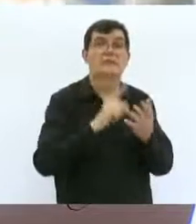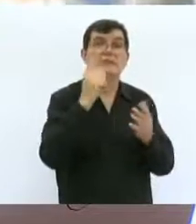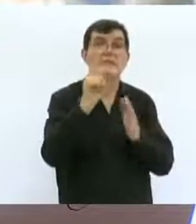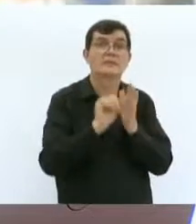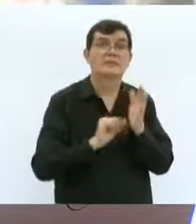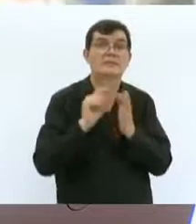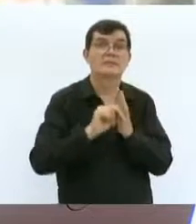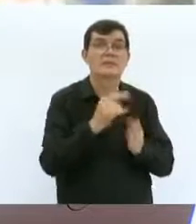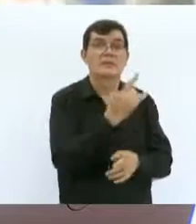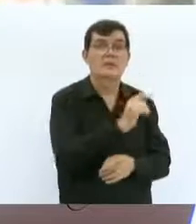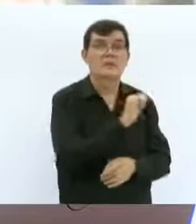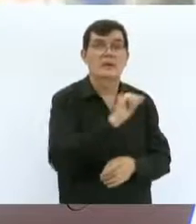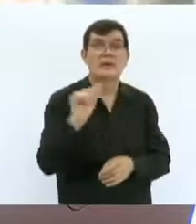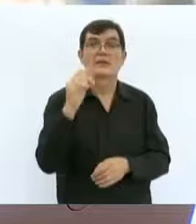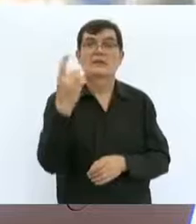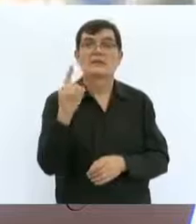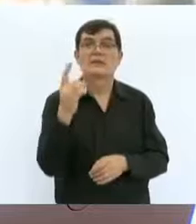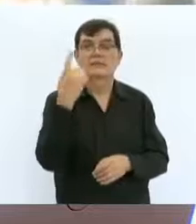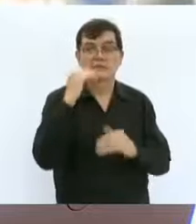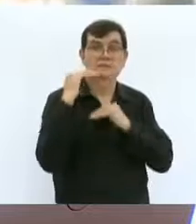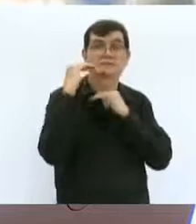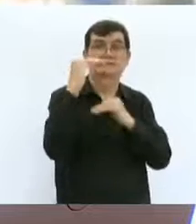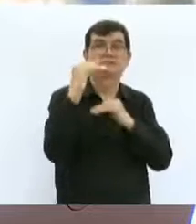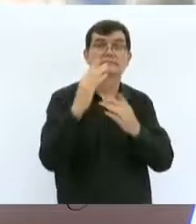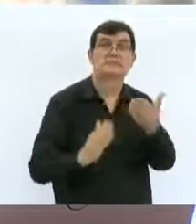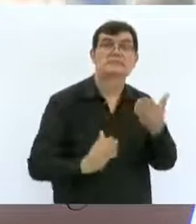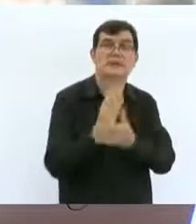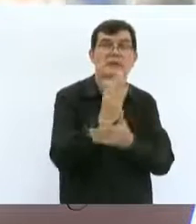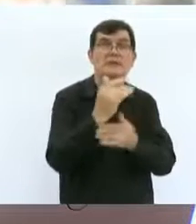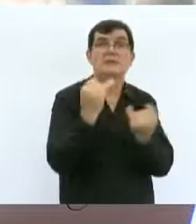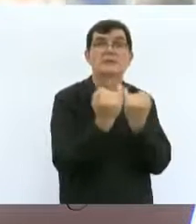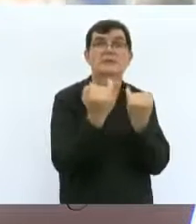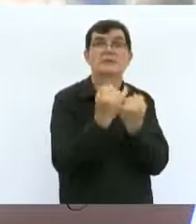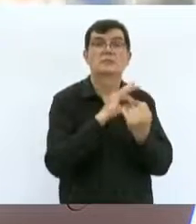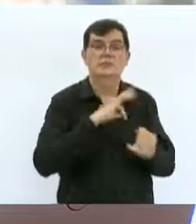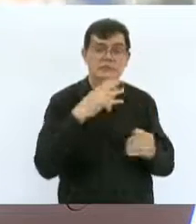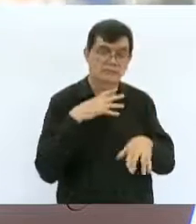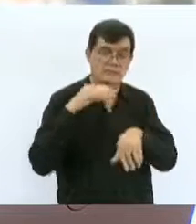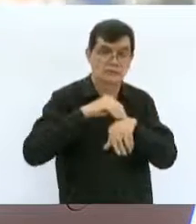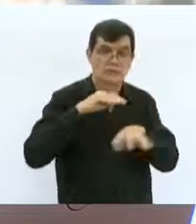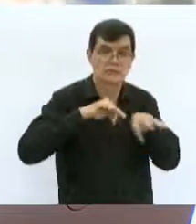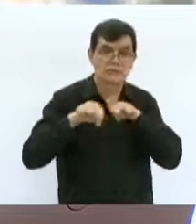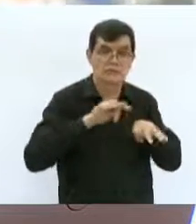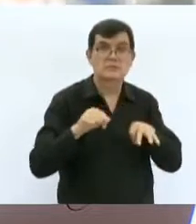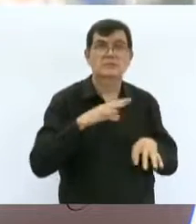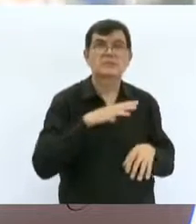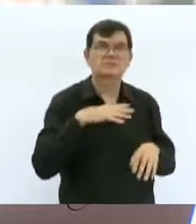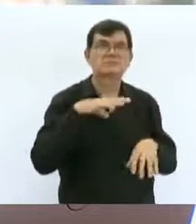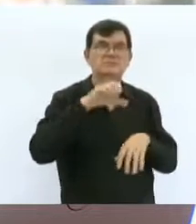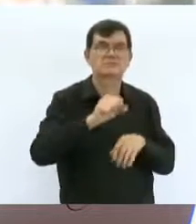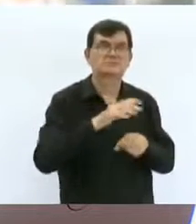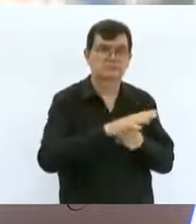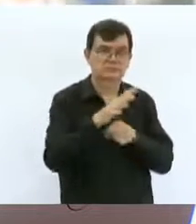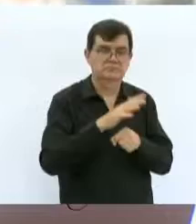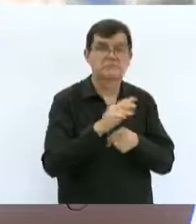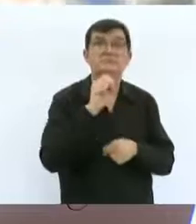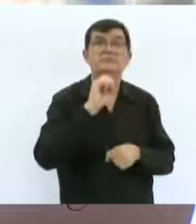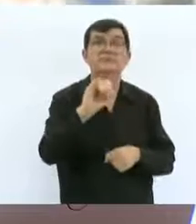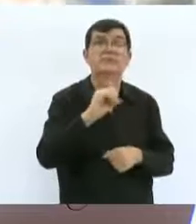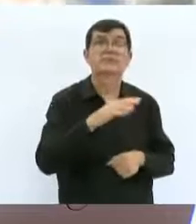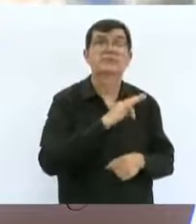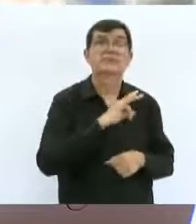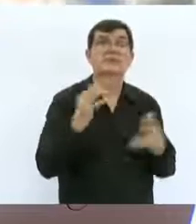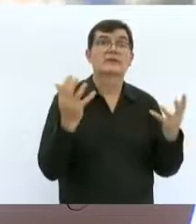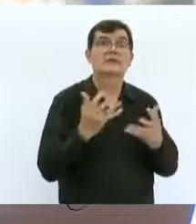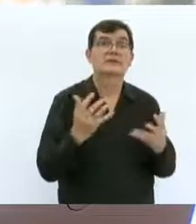periodo de julio a diciembre para poder cumplir la meta y de acuerdo a los ritmos que tenemos y podremos alcanzar los la mejor